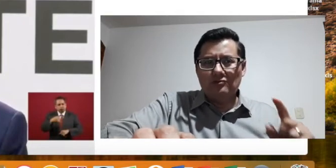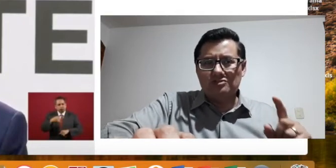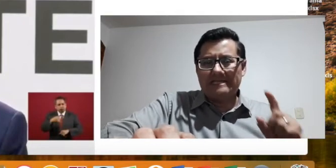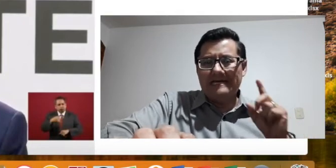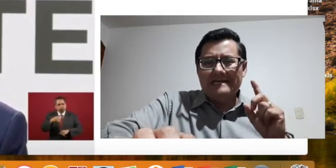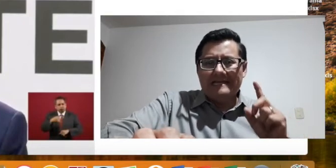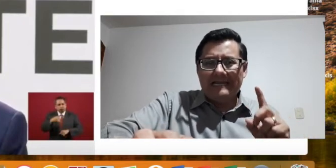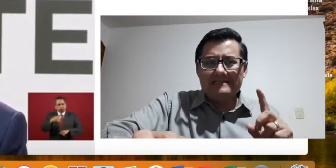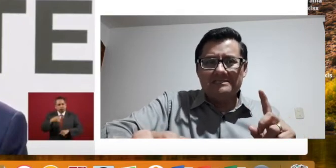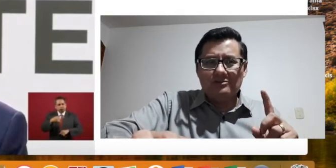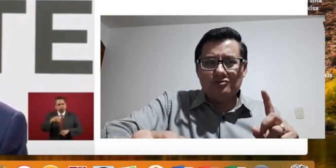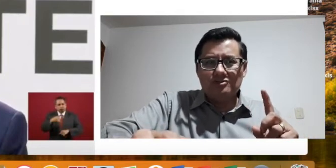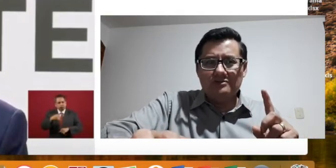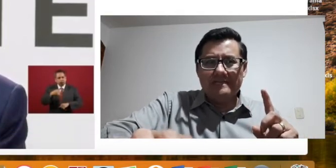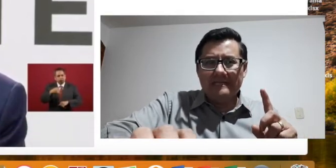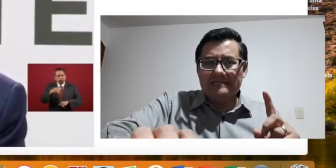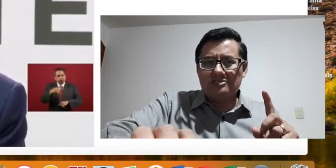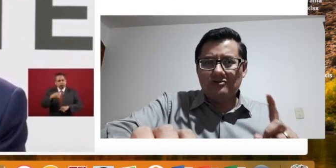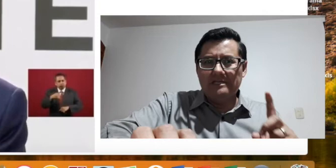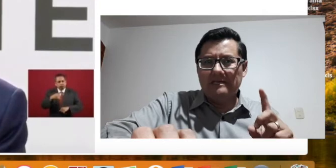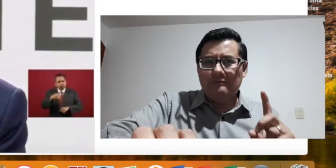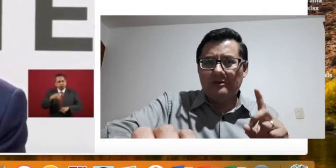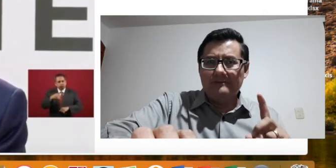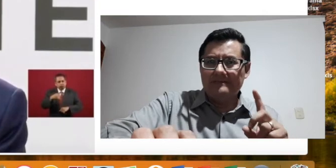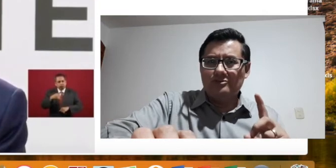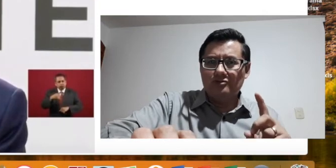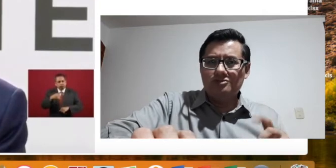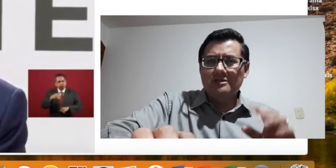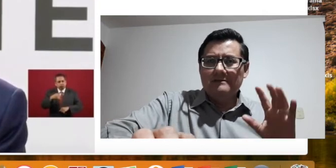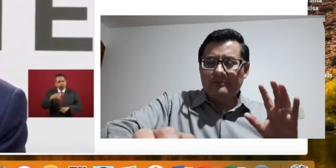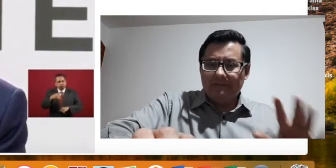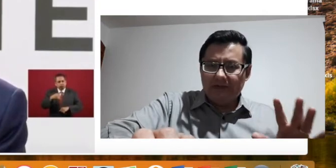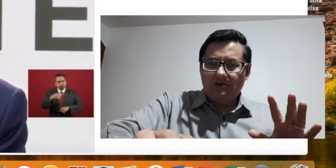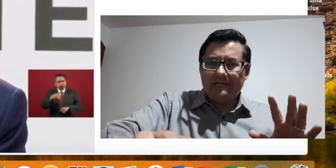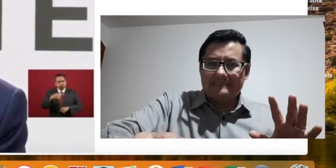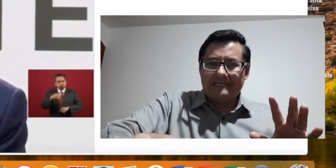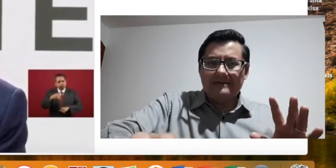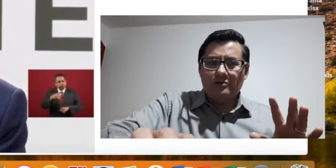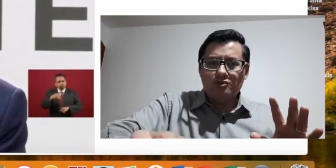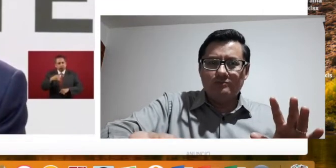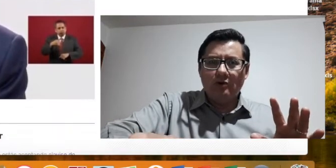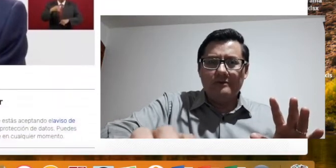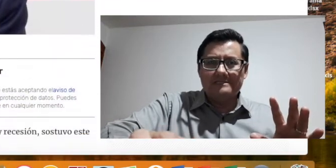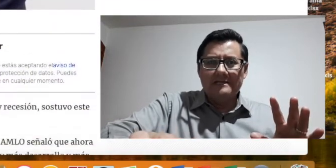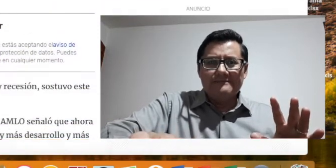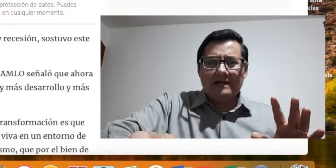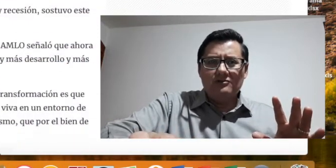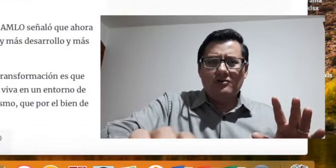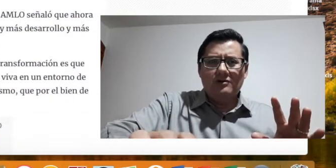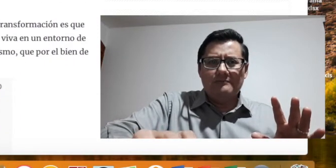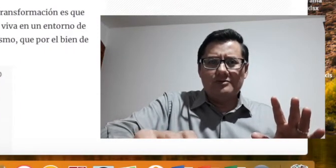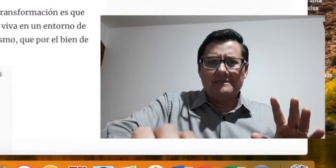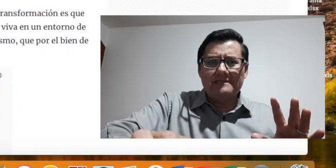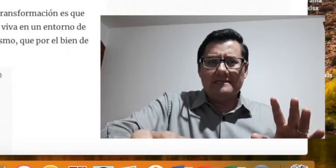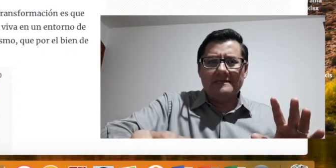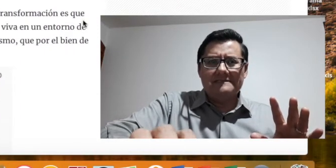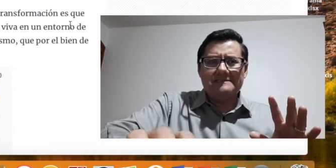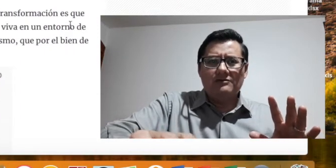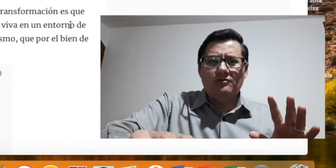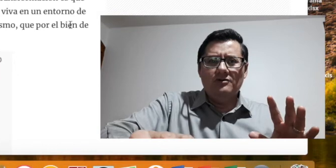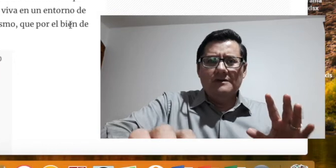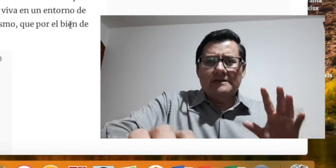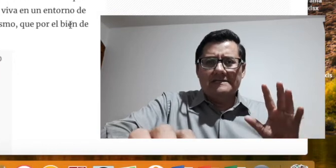menos injusta la distribución del ingreso y que por el bien de todos primero están los pobres. Algo importante ahí